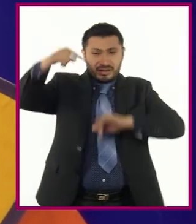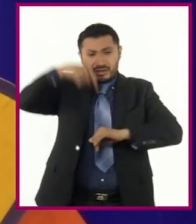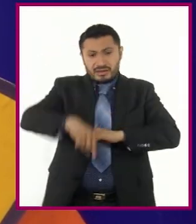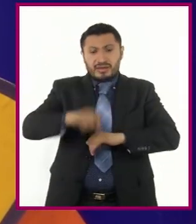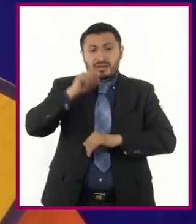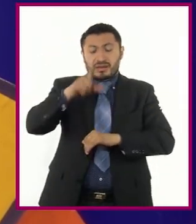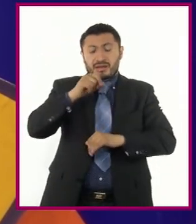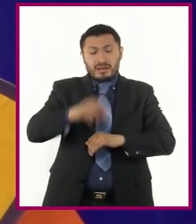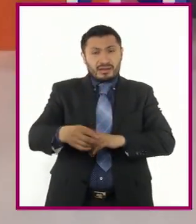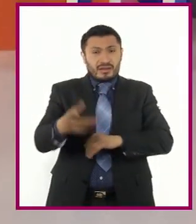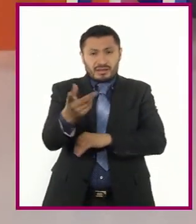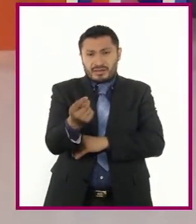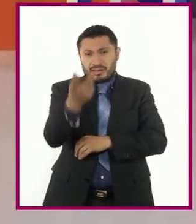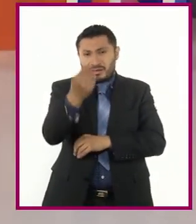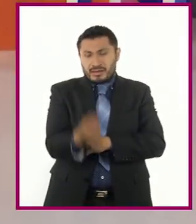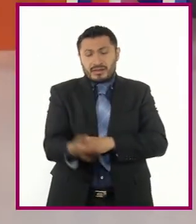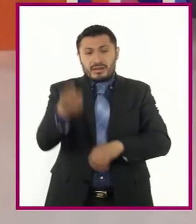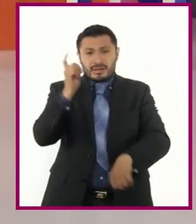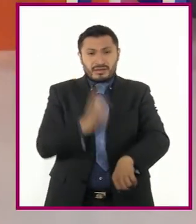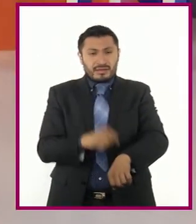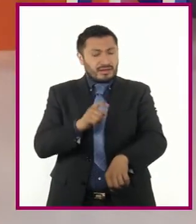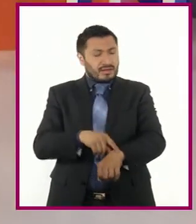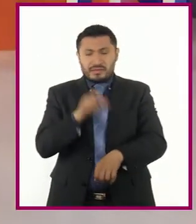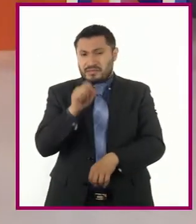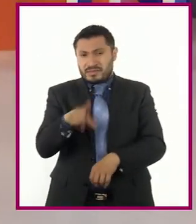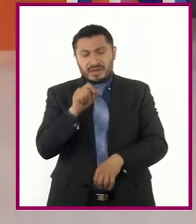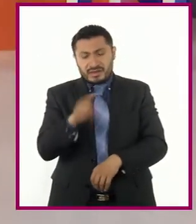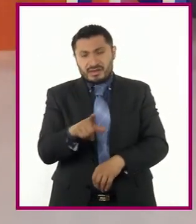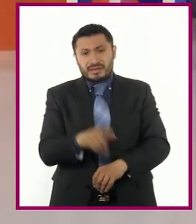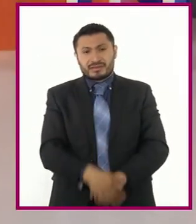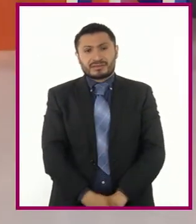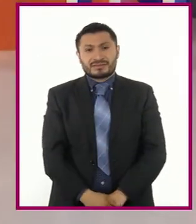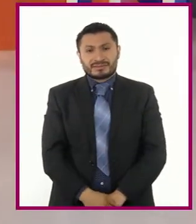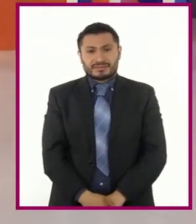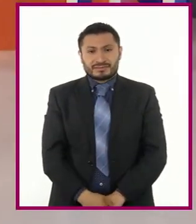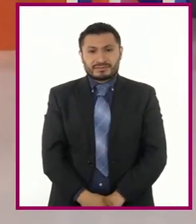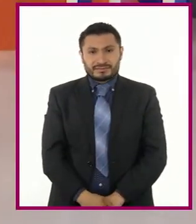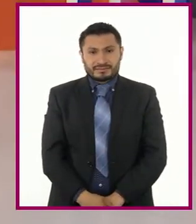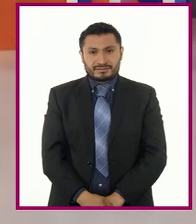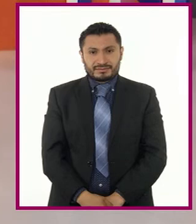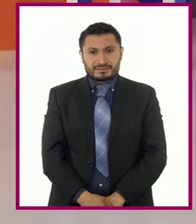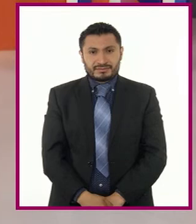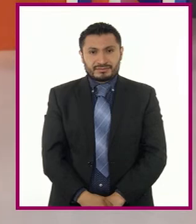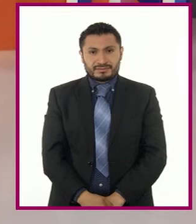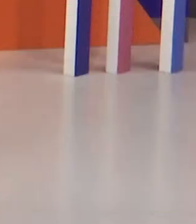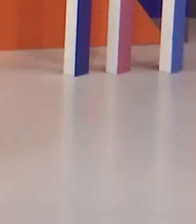el mismo canal y a la hora señalada. Ada.